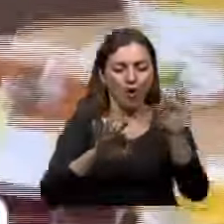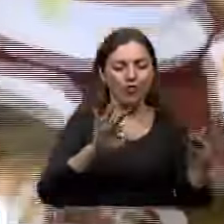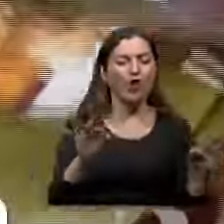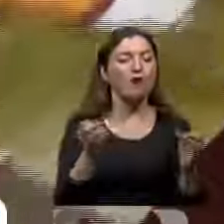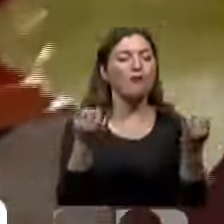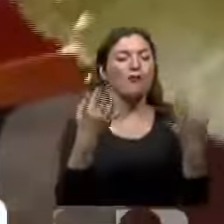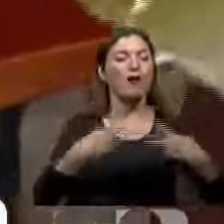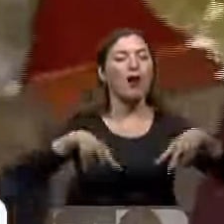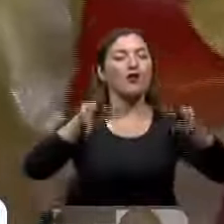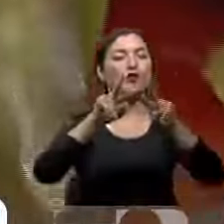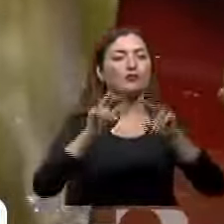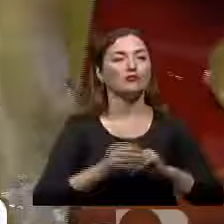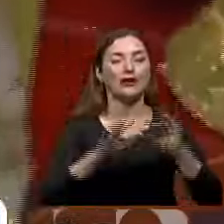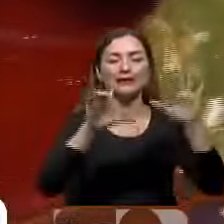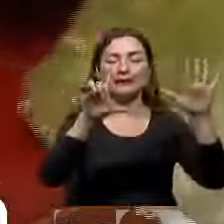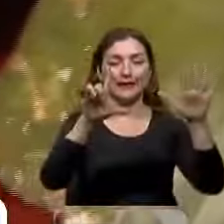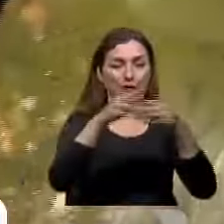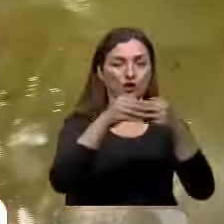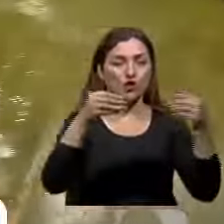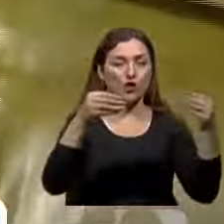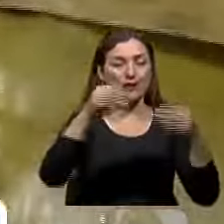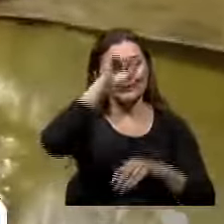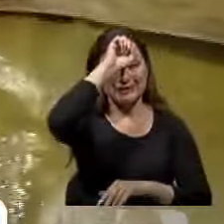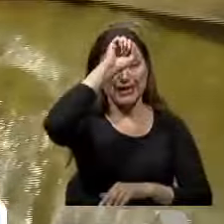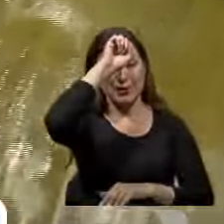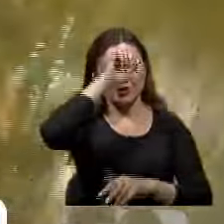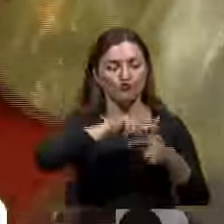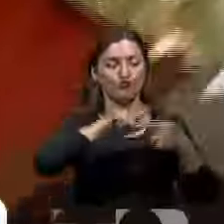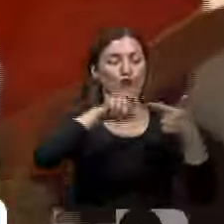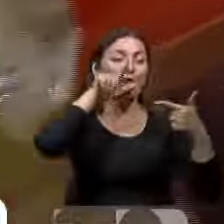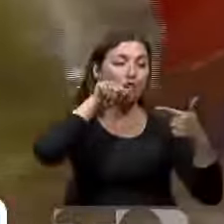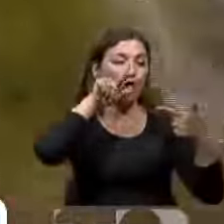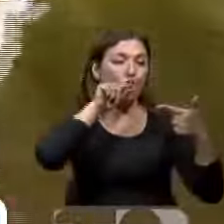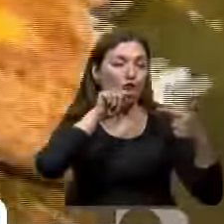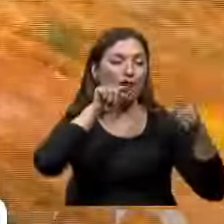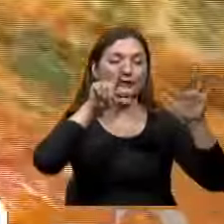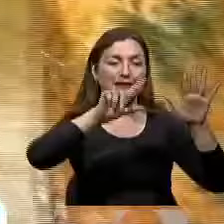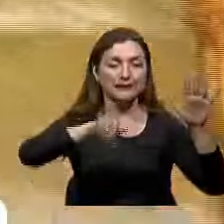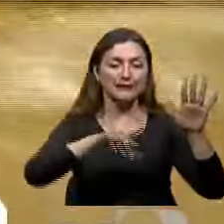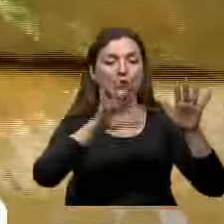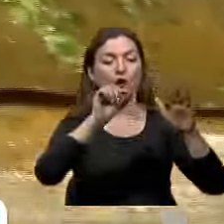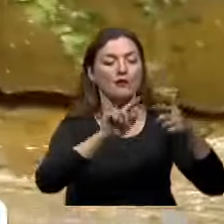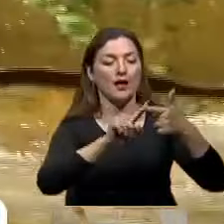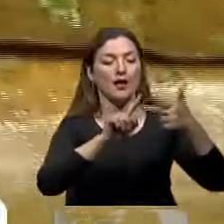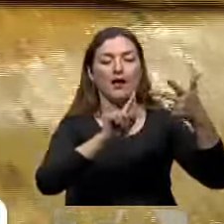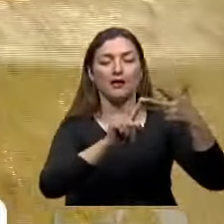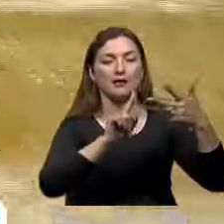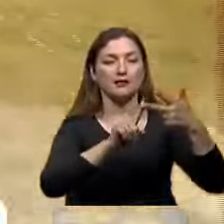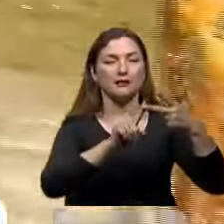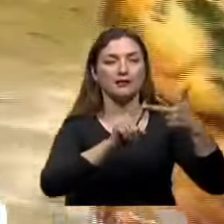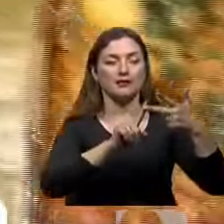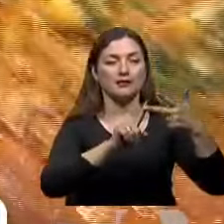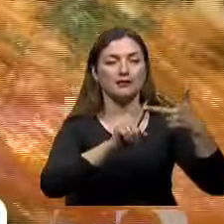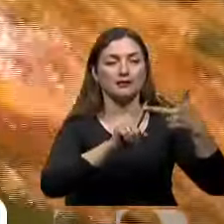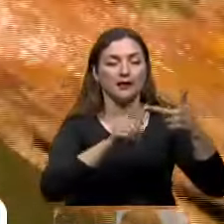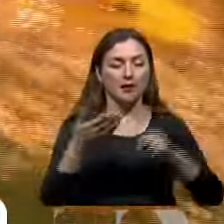tongas tienen un valor de $7, la de chancho, la de pollo tiene un costo de $7.50 y